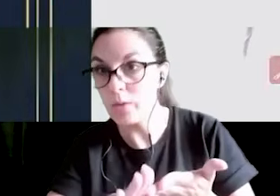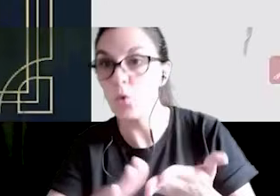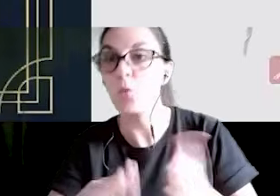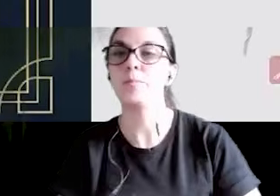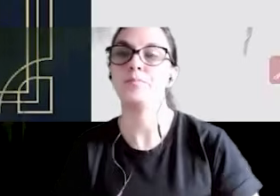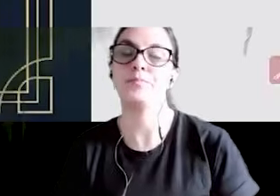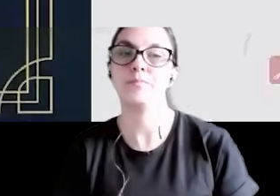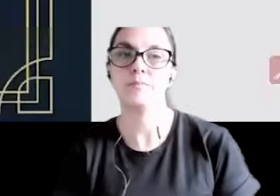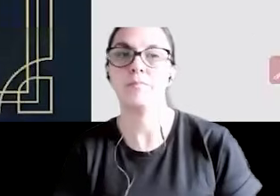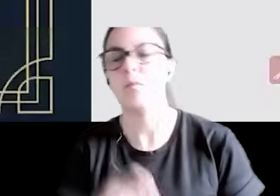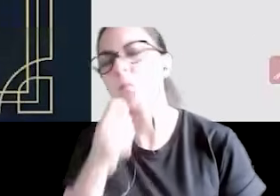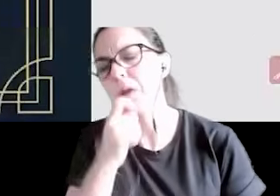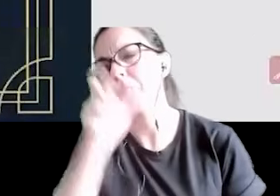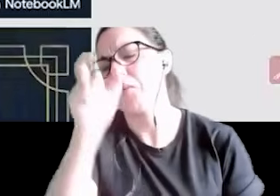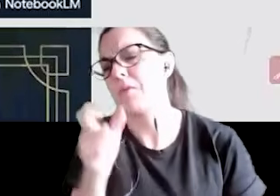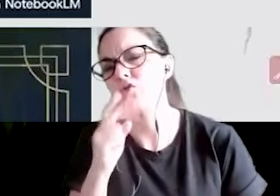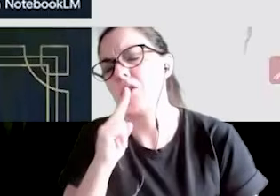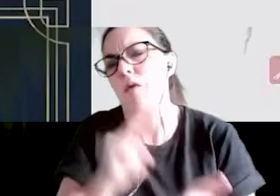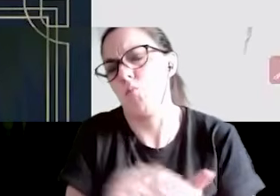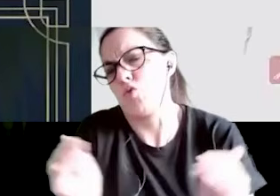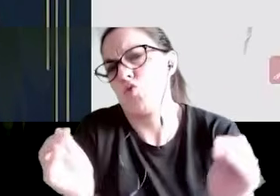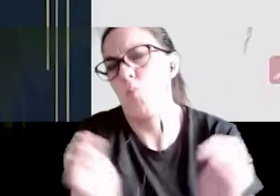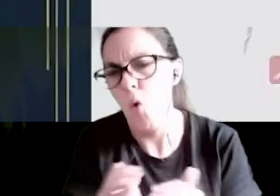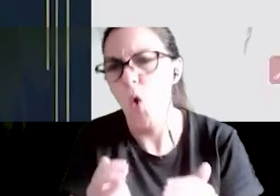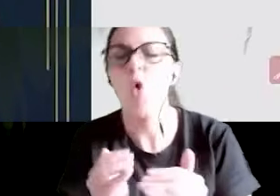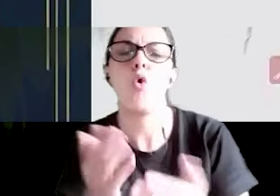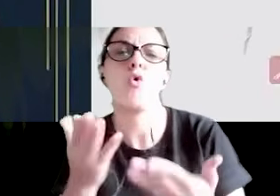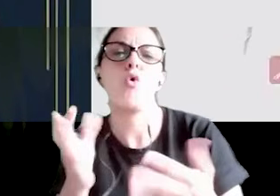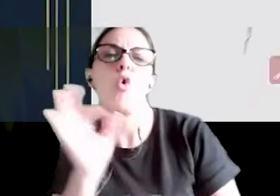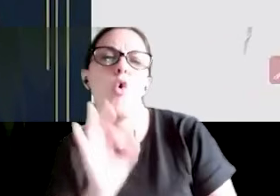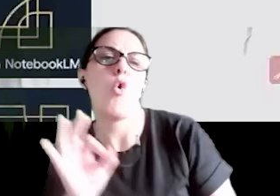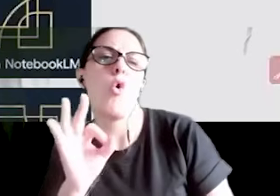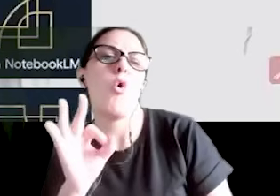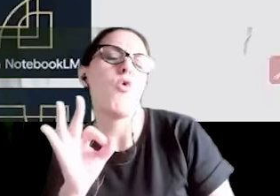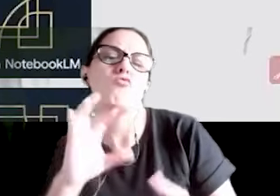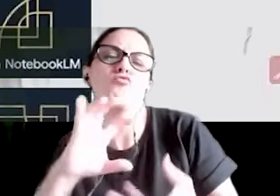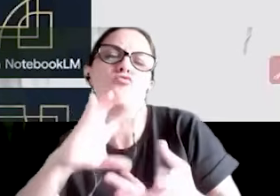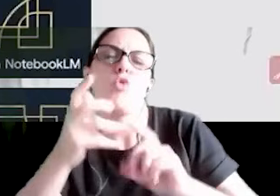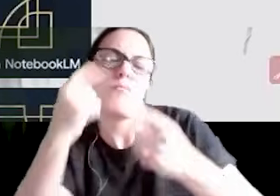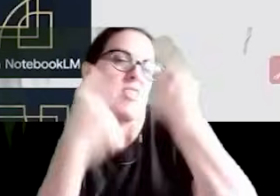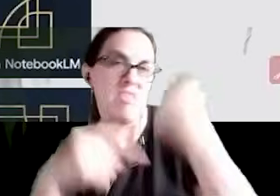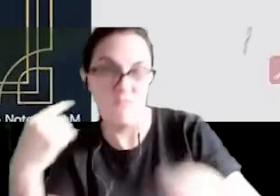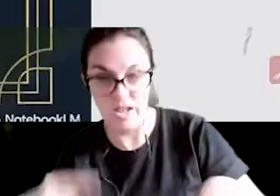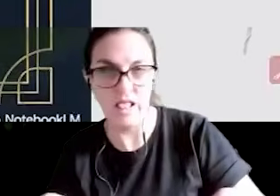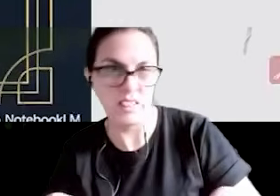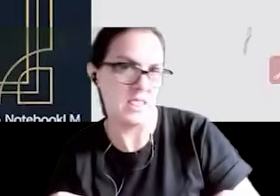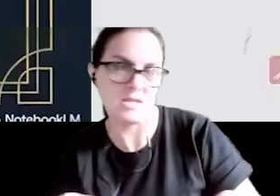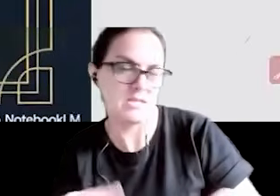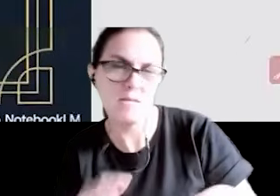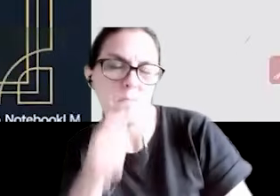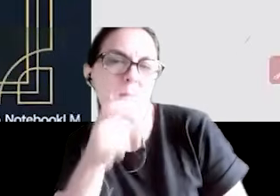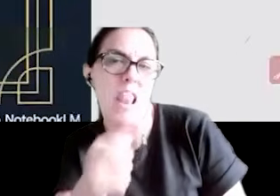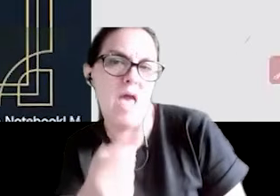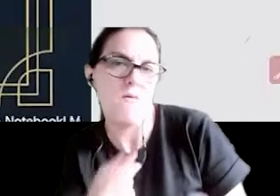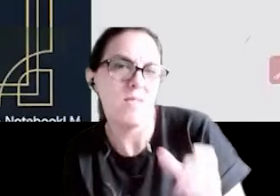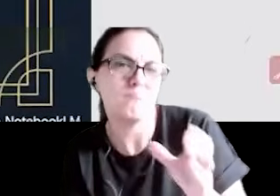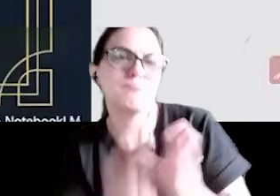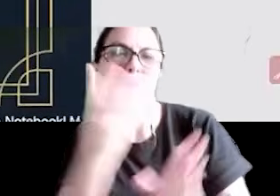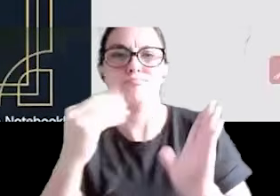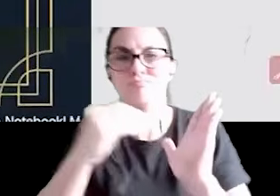contribuyente, como pueden ser distintas adjetivos que le da las opciones al